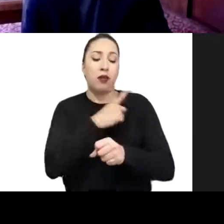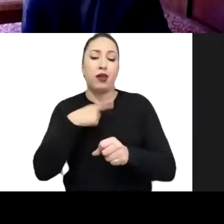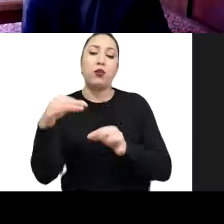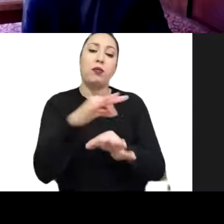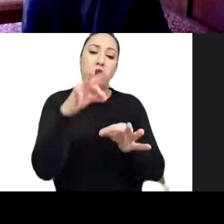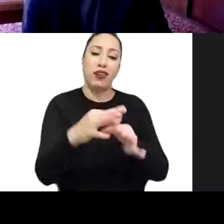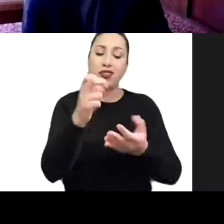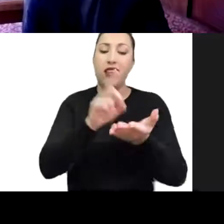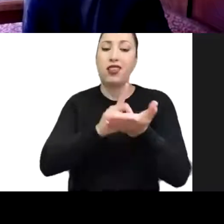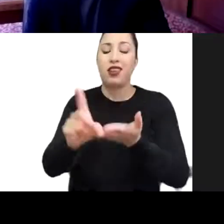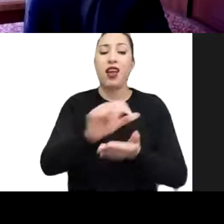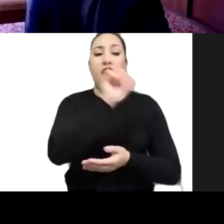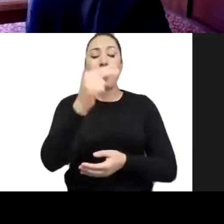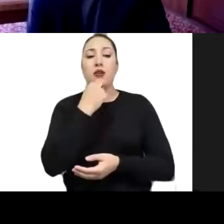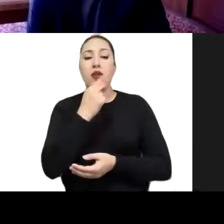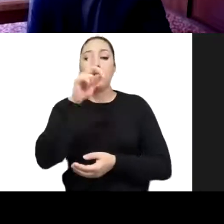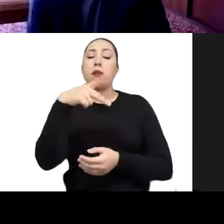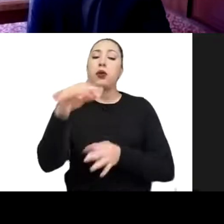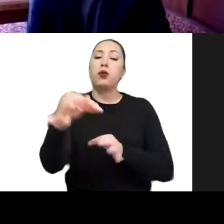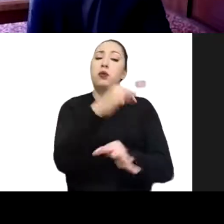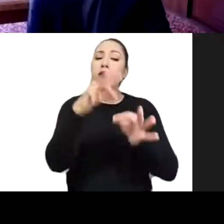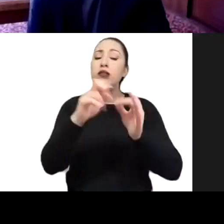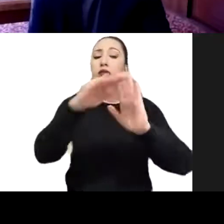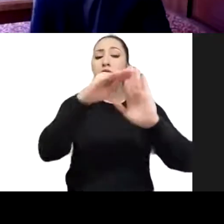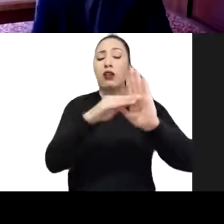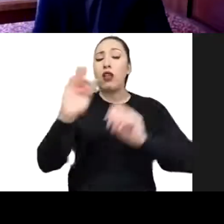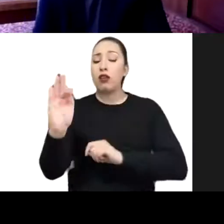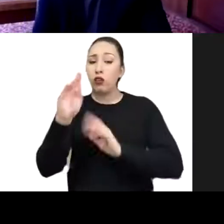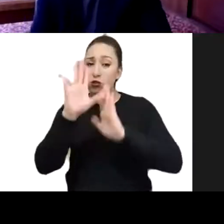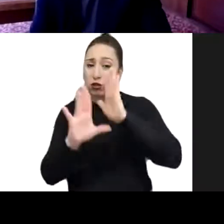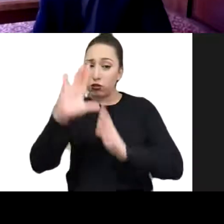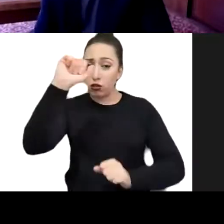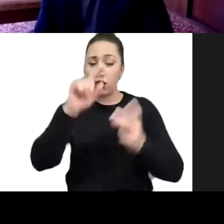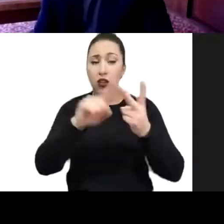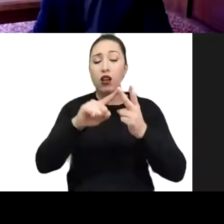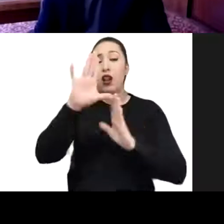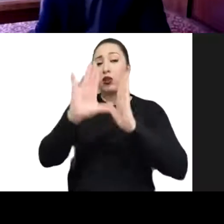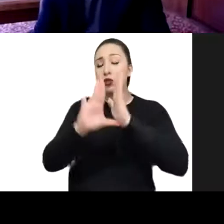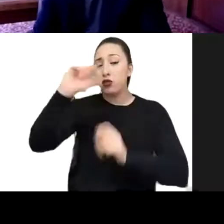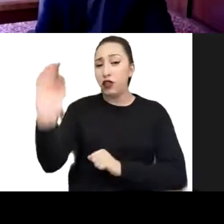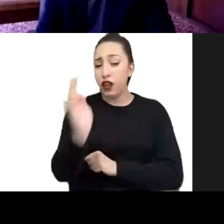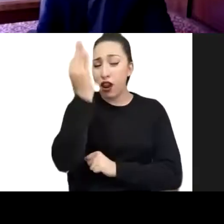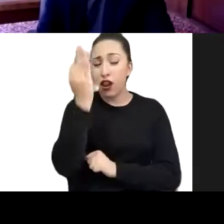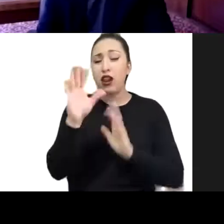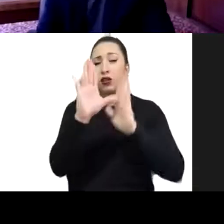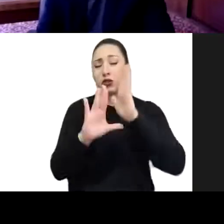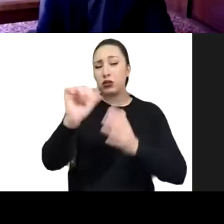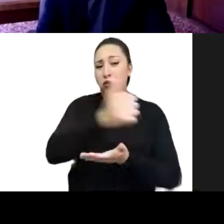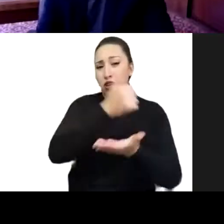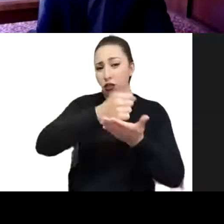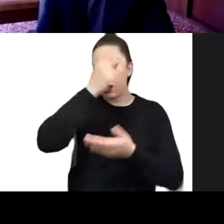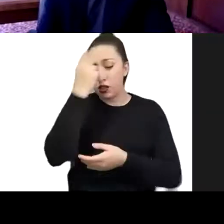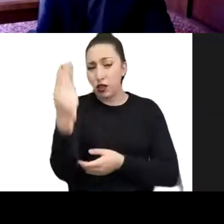conforme a los protocolos internacionales, la Constitución Federal y la Constitución local. Por otro lado, una aspiración